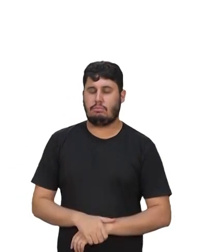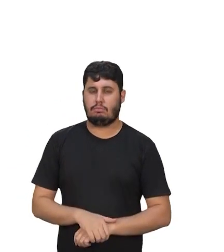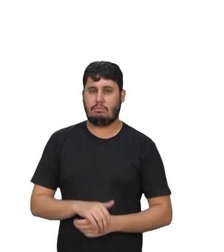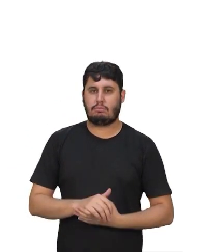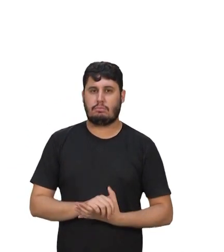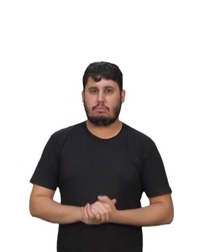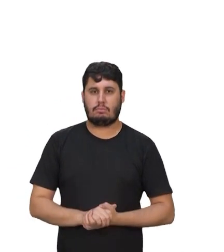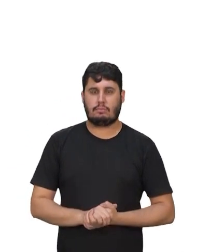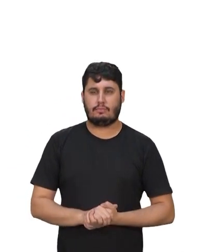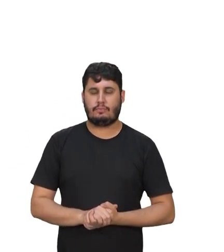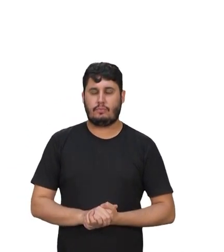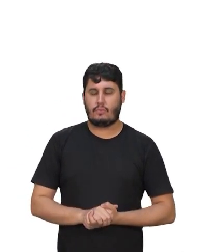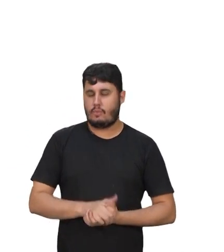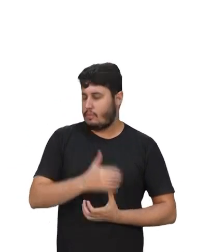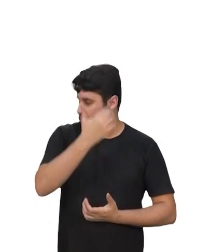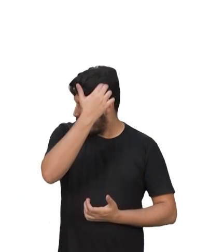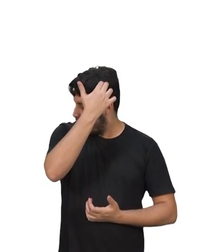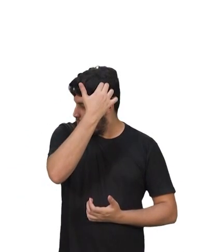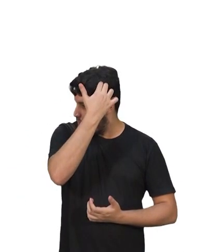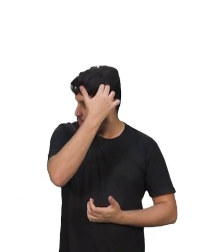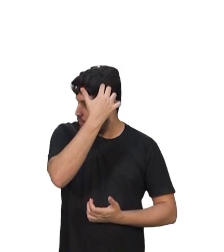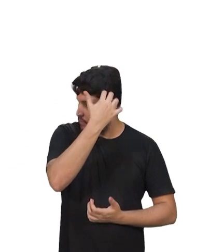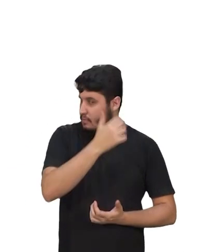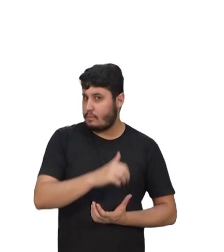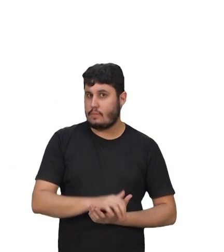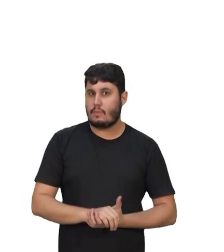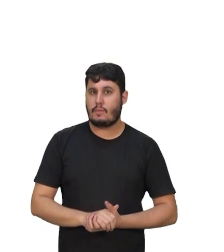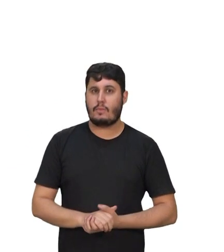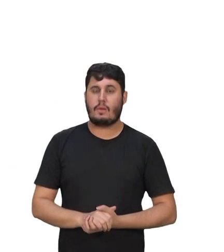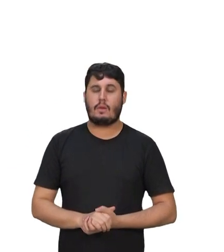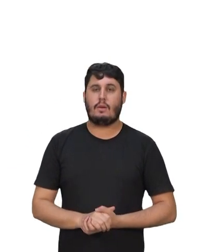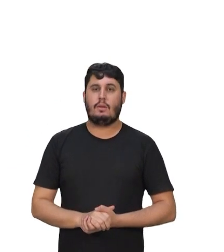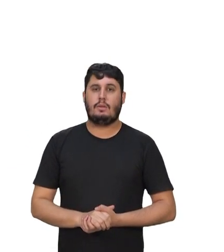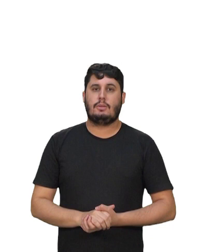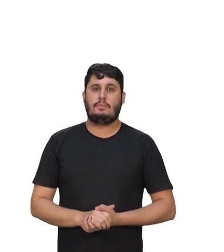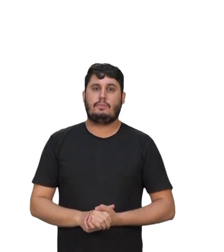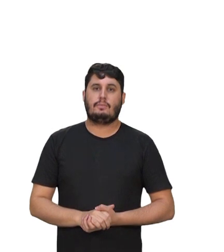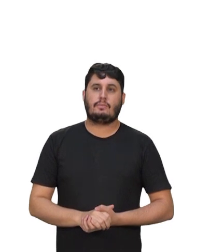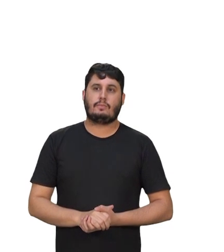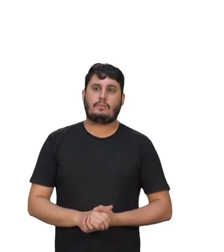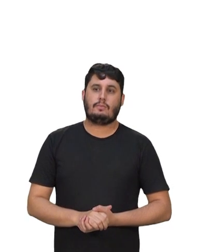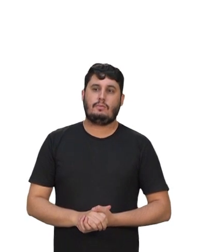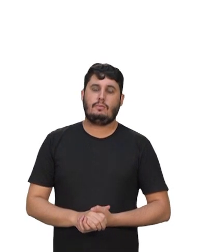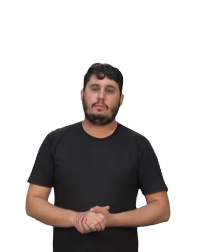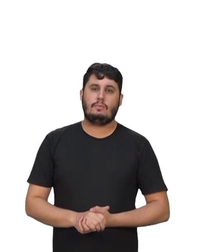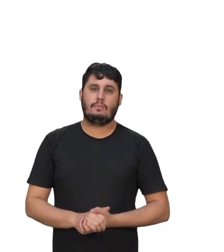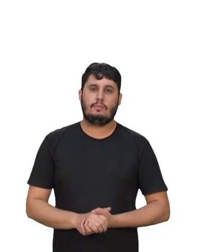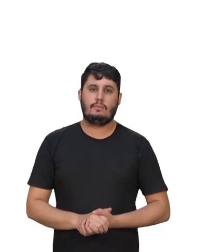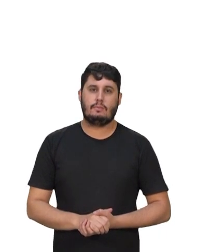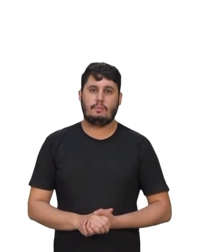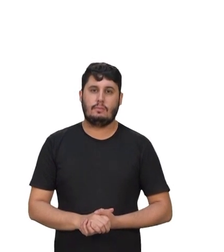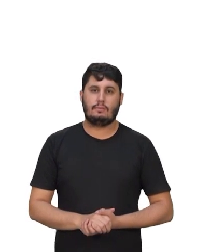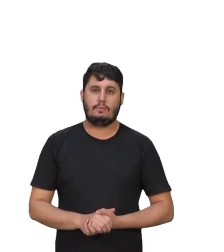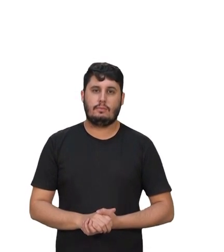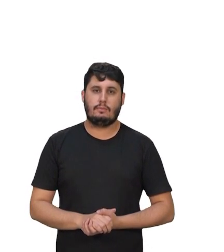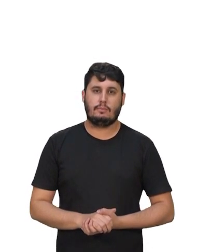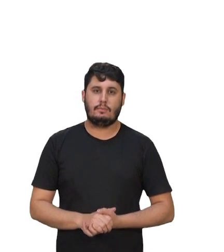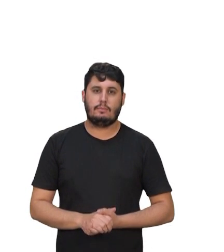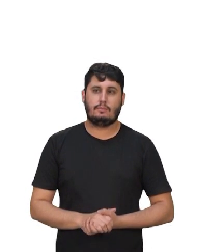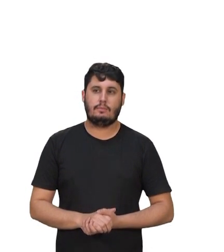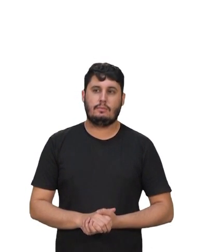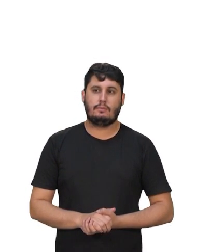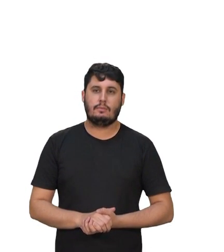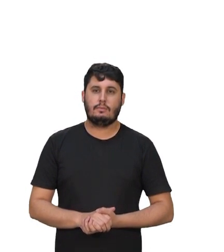demás atracciones, y son muchas que tiene el país, naturales y arqueológicas, pero la ciudadela Inca tiene un